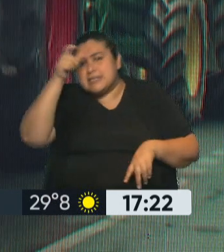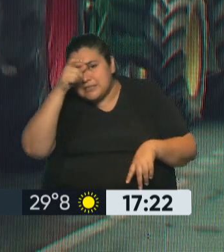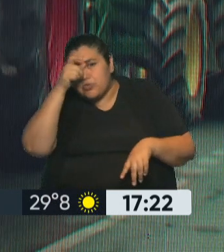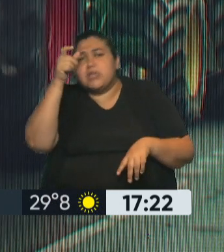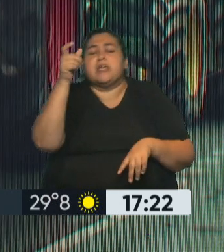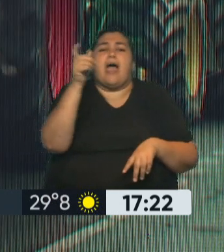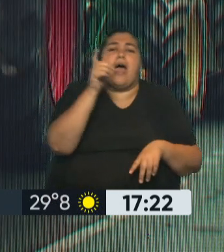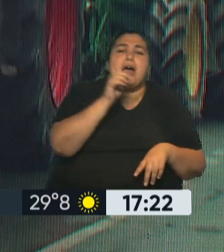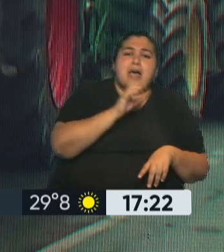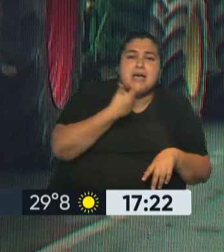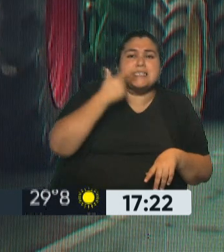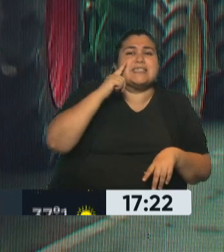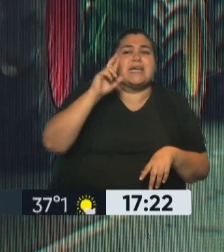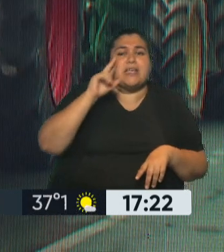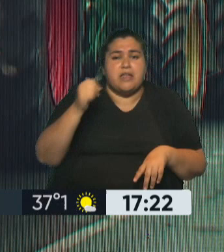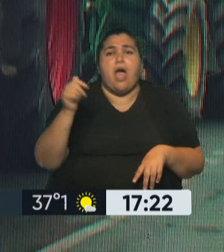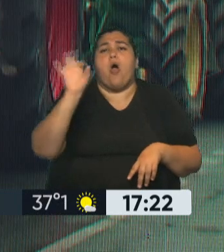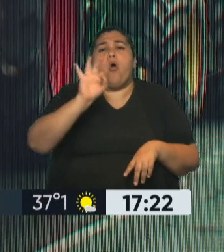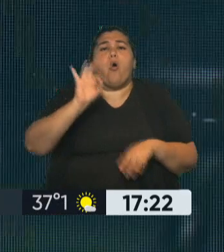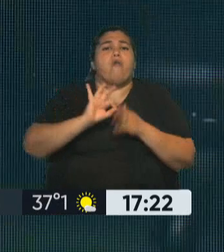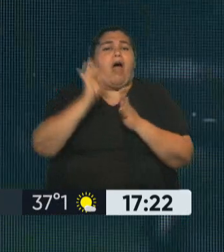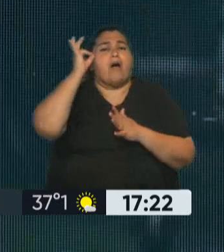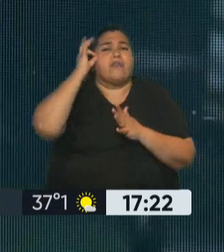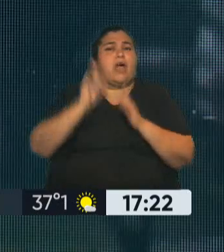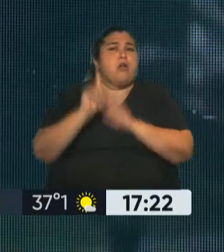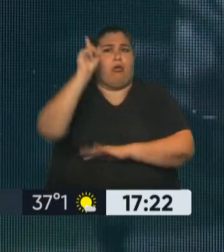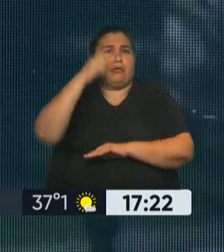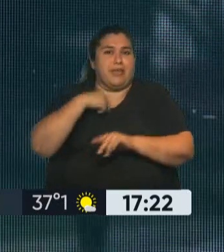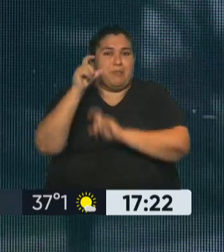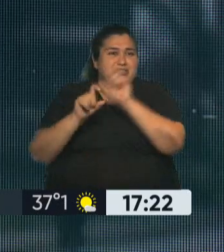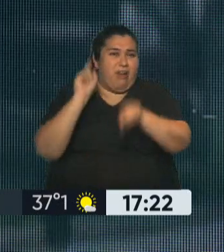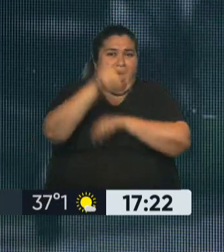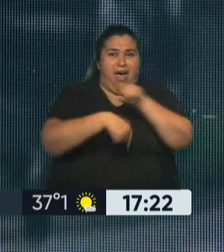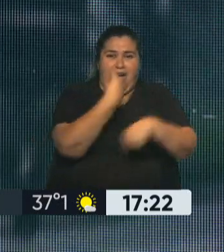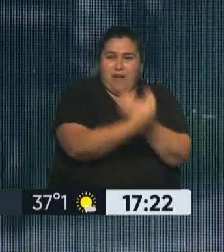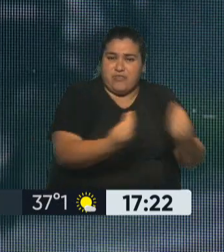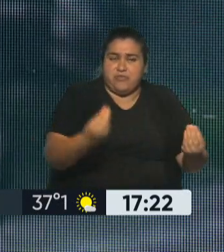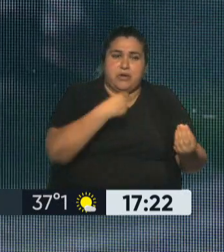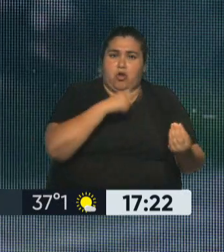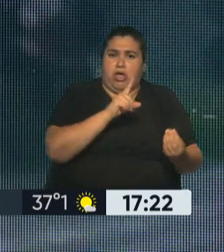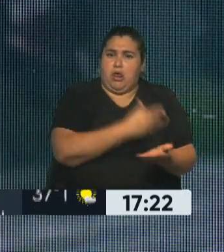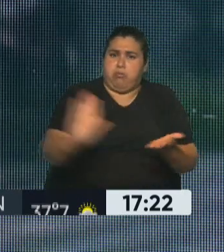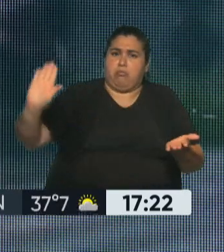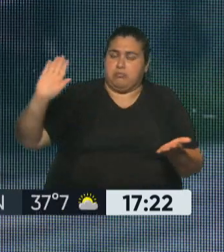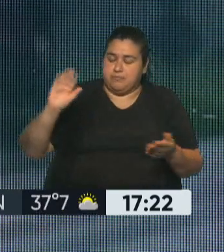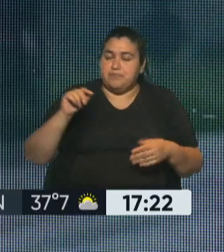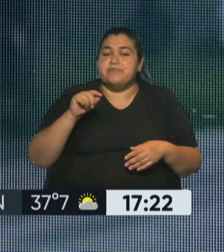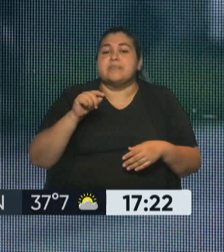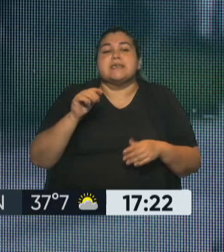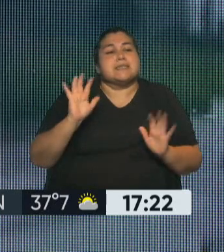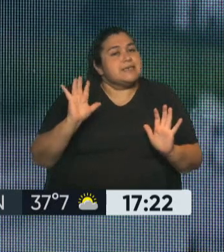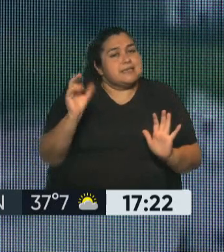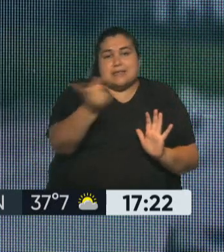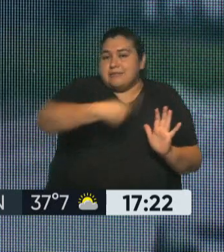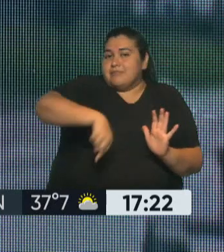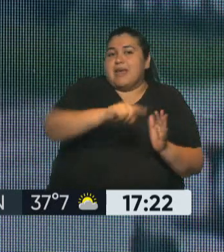de Francia, con inmigración que llega desde el norte de África, ¿no? Sí, la gran contradicción es que, sobre todo en el caso alemán, pero también en el francés, la necesitan y